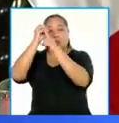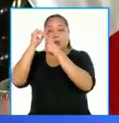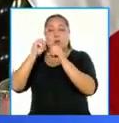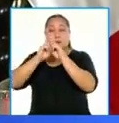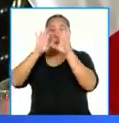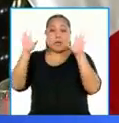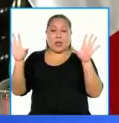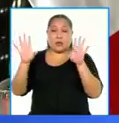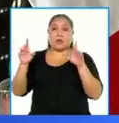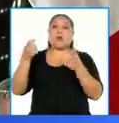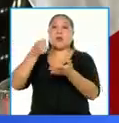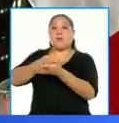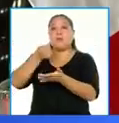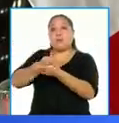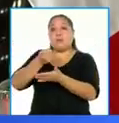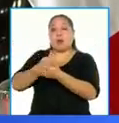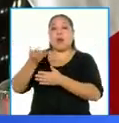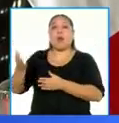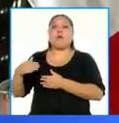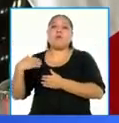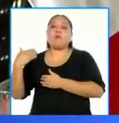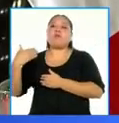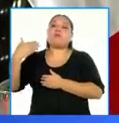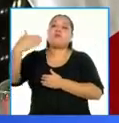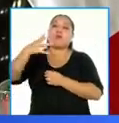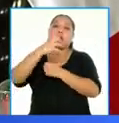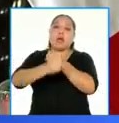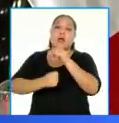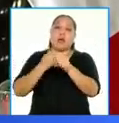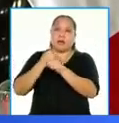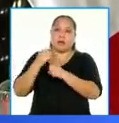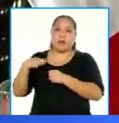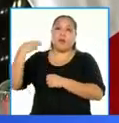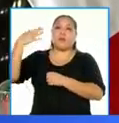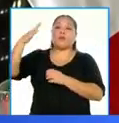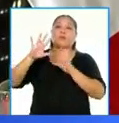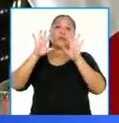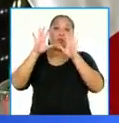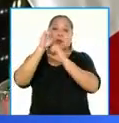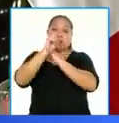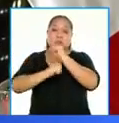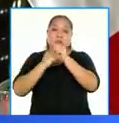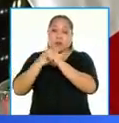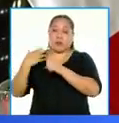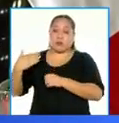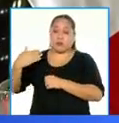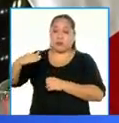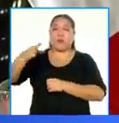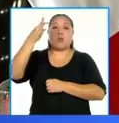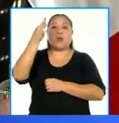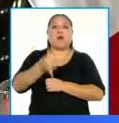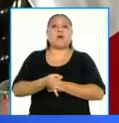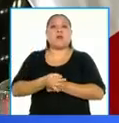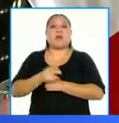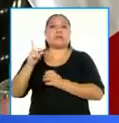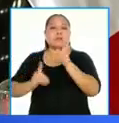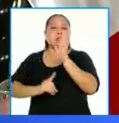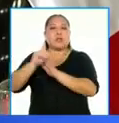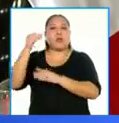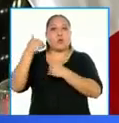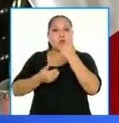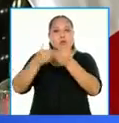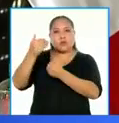además financiados, para que con el paso de los años, digamos, en los próximos 10 años, realmente se desarrolle un